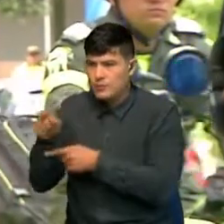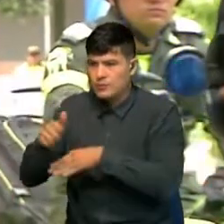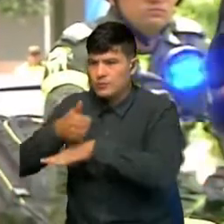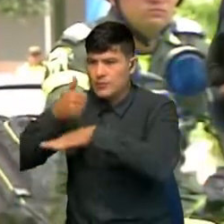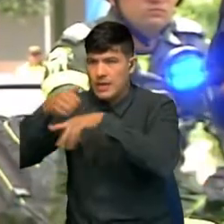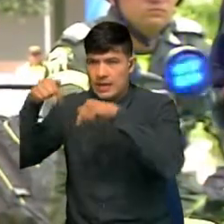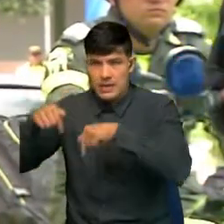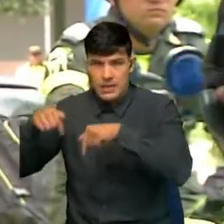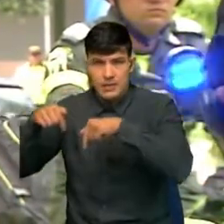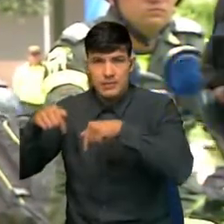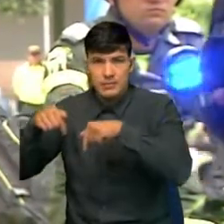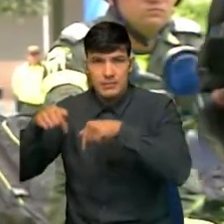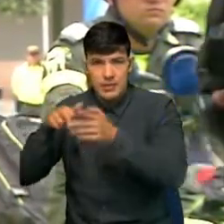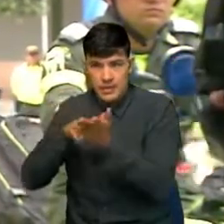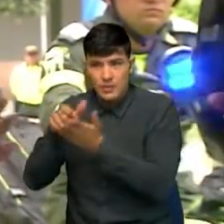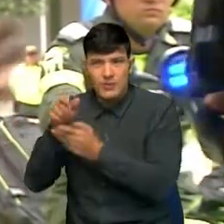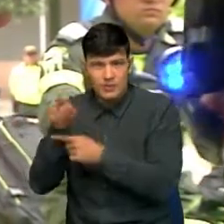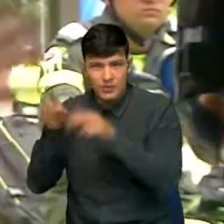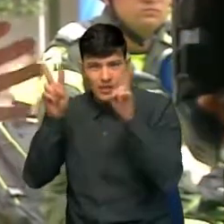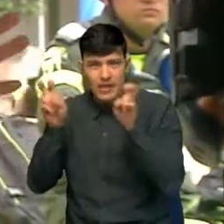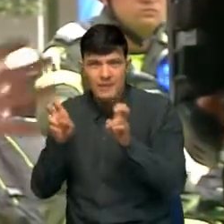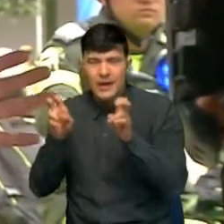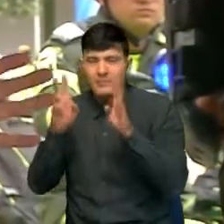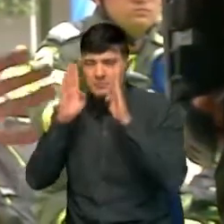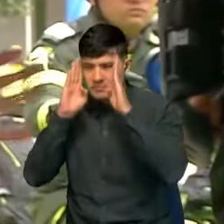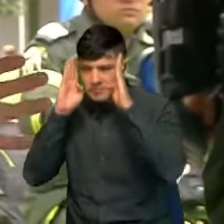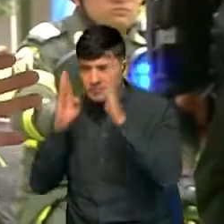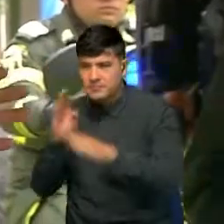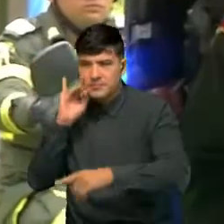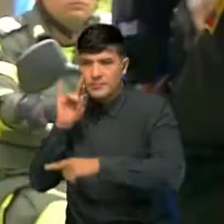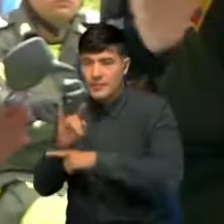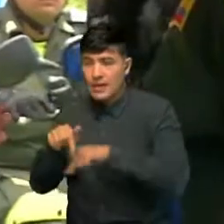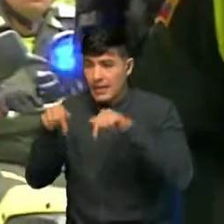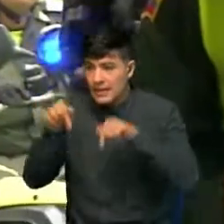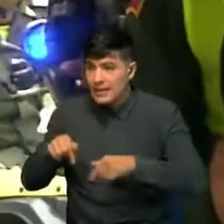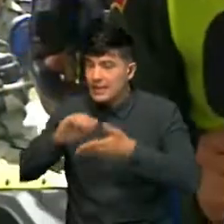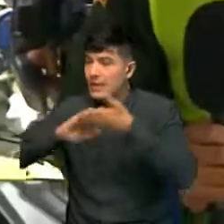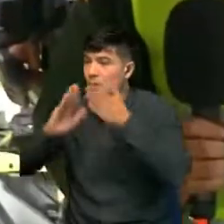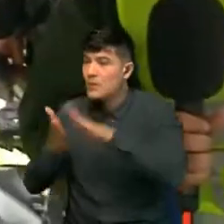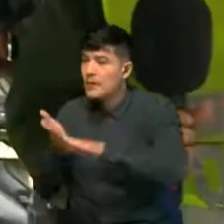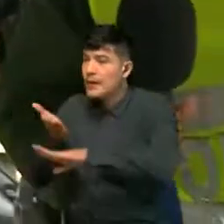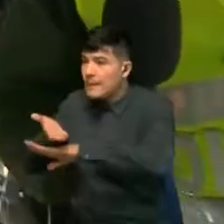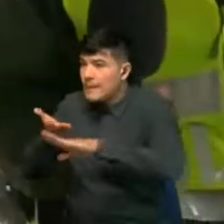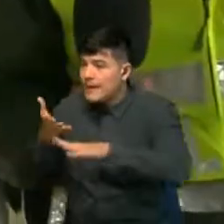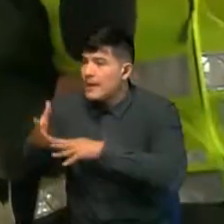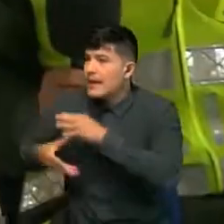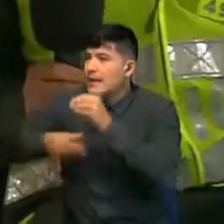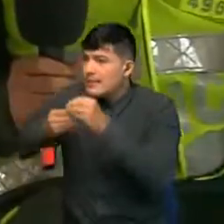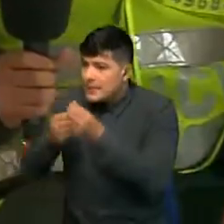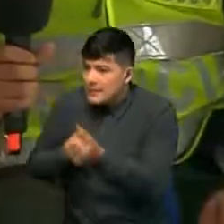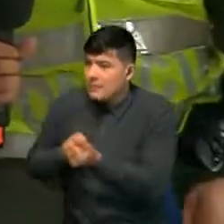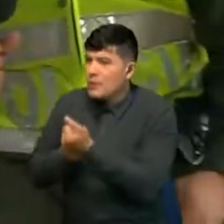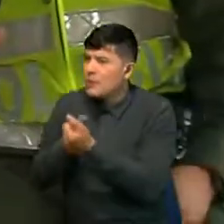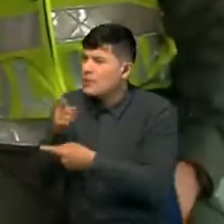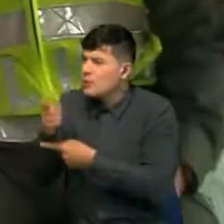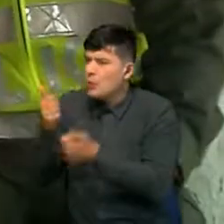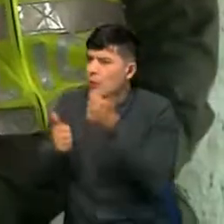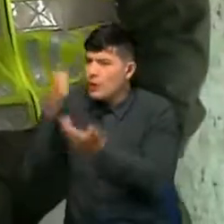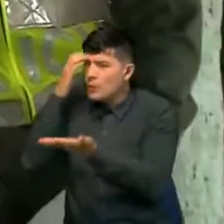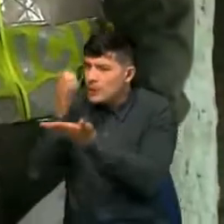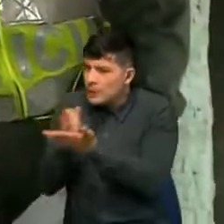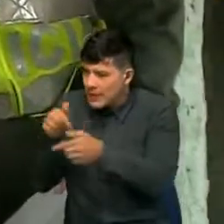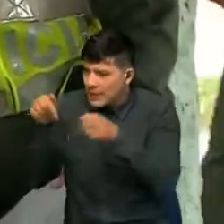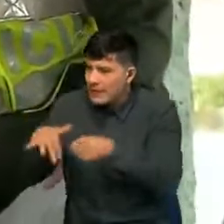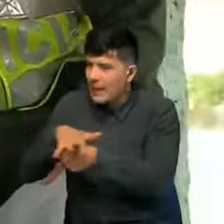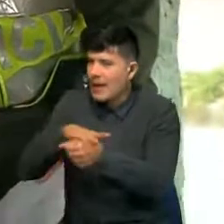también de las autoridades en materia de seguridad, esta comunidad está pidiendo más refuerzo. ¿Qué se le puede decir a los habitantes del barrio